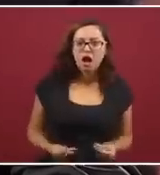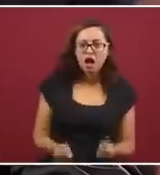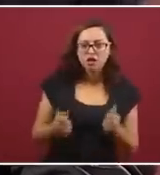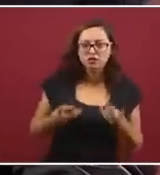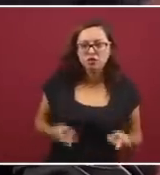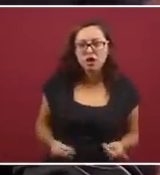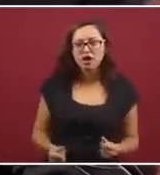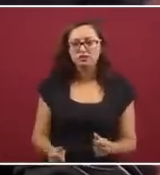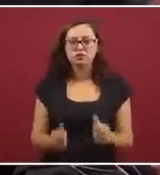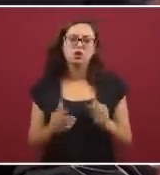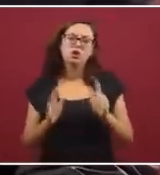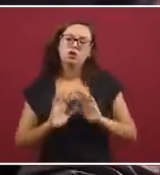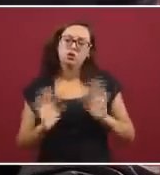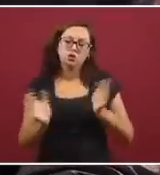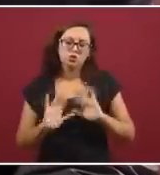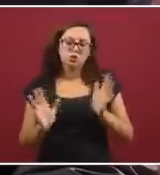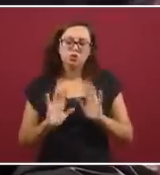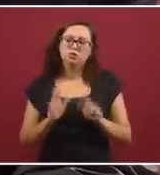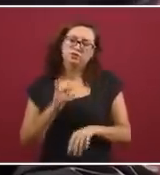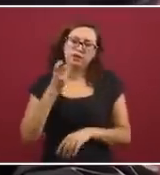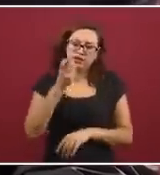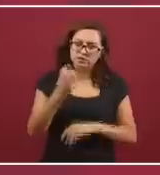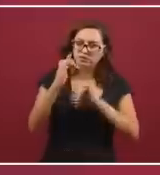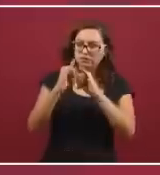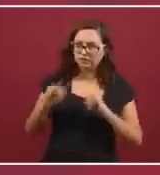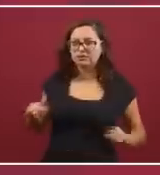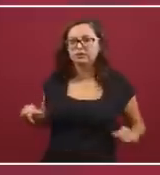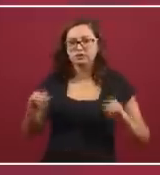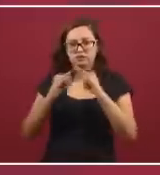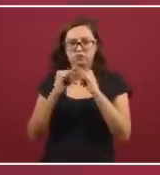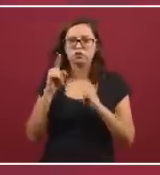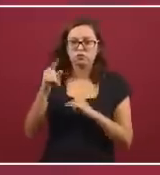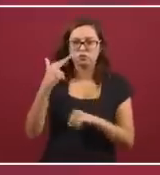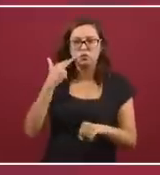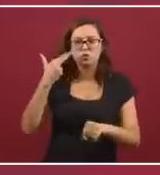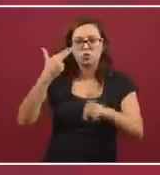entonces para eso es el instituto este